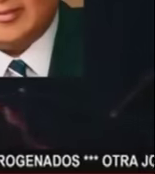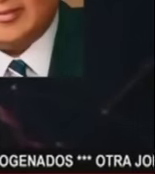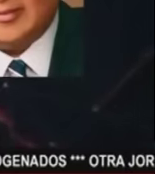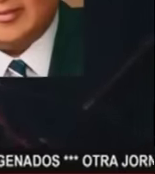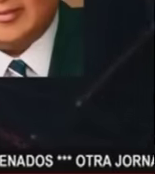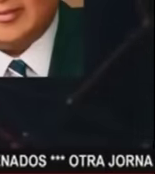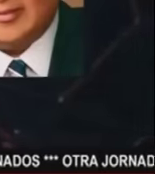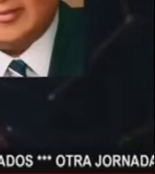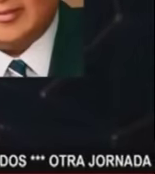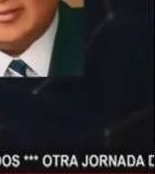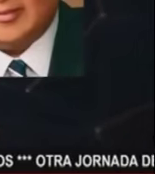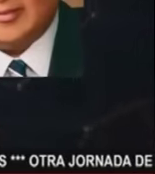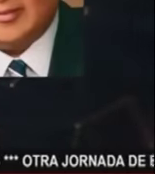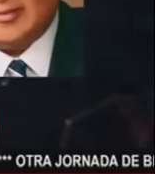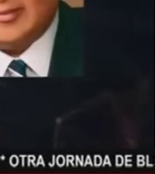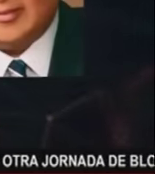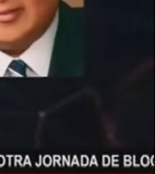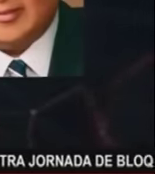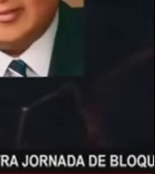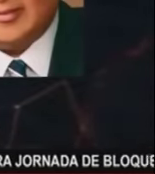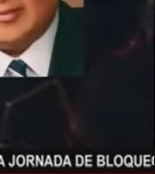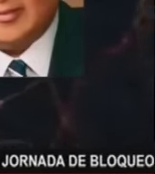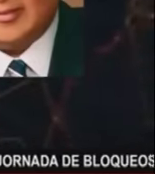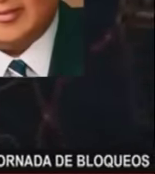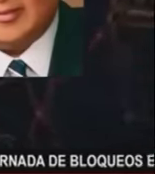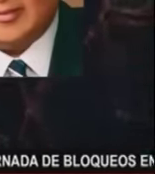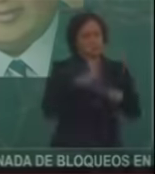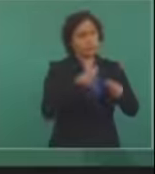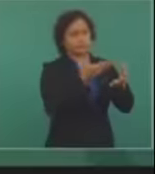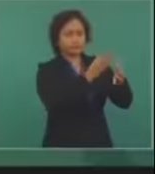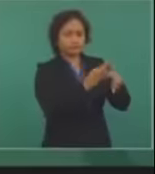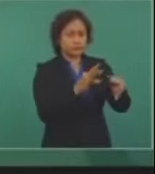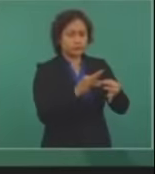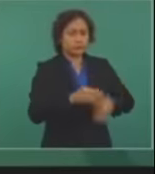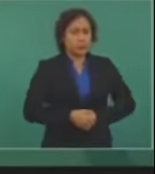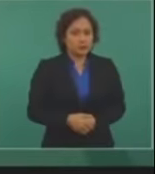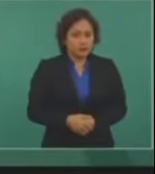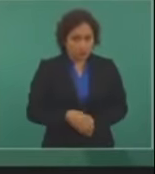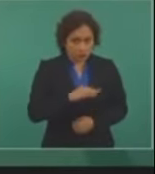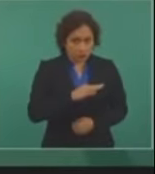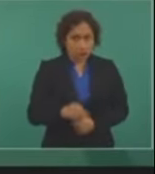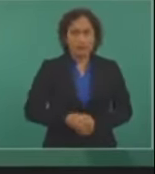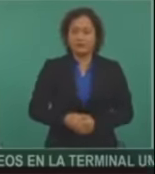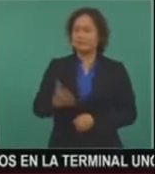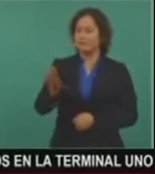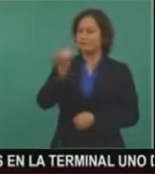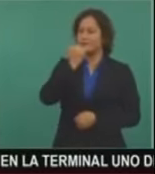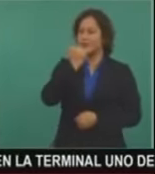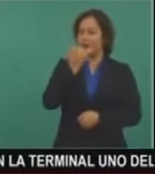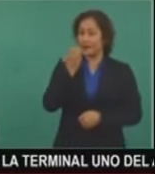que, bueno, en fin, lo que ha dicho, te pongo mejor lo que dijo el presidente esta mañana. No está en la agenda, pero si